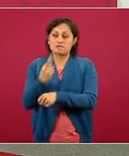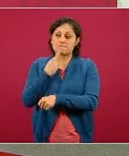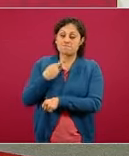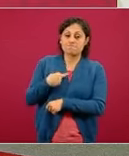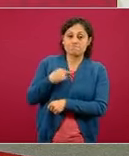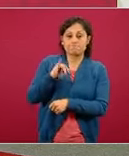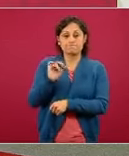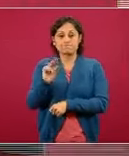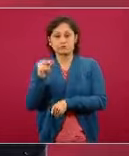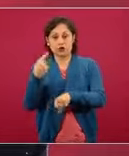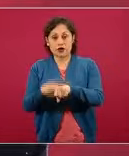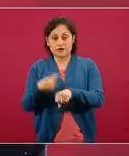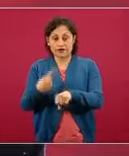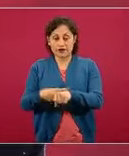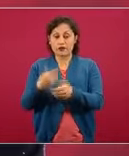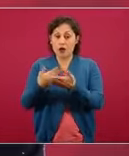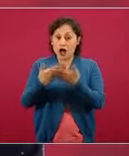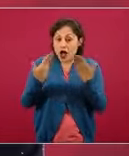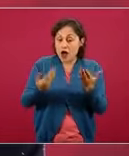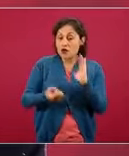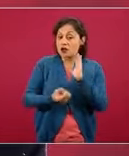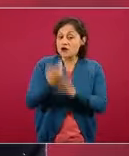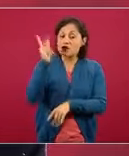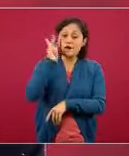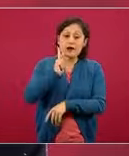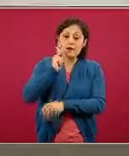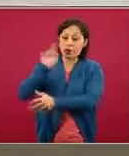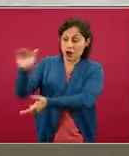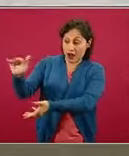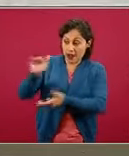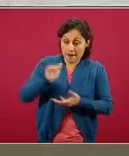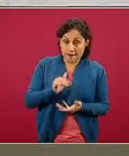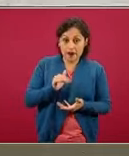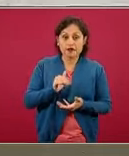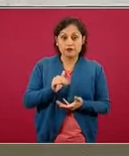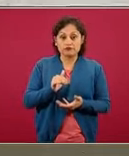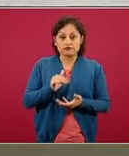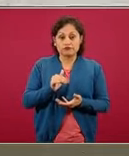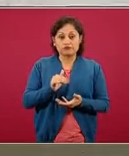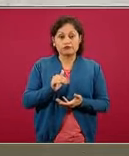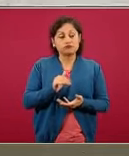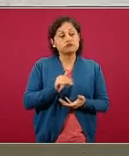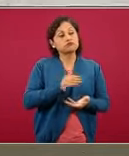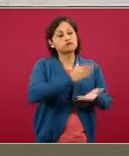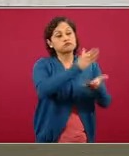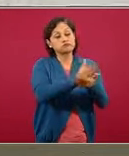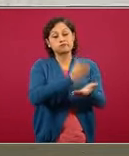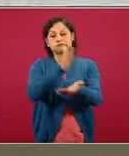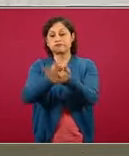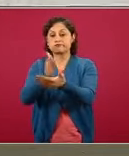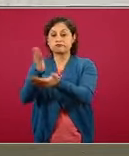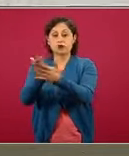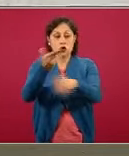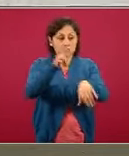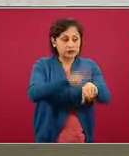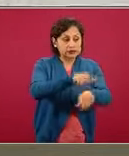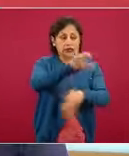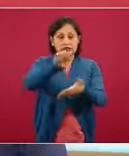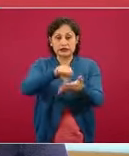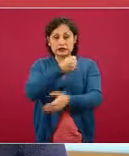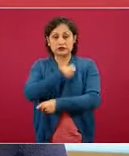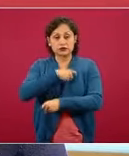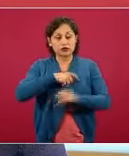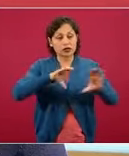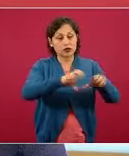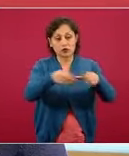el apoyo o con la introducción de estas pruebas antigénicas en una gran variedad de unidades y escenarios, pues entonces